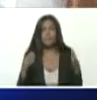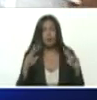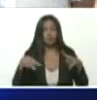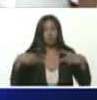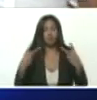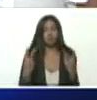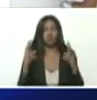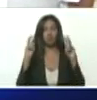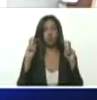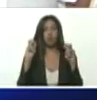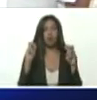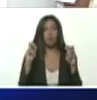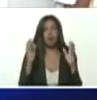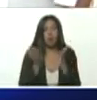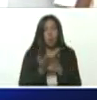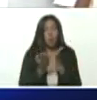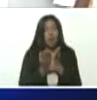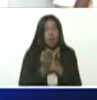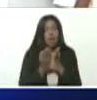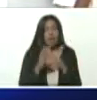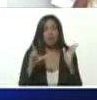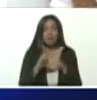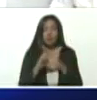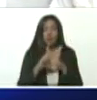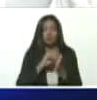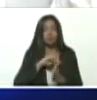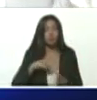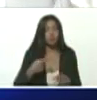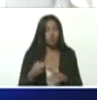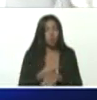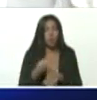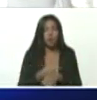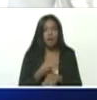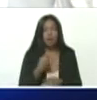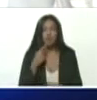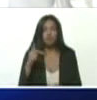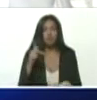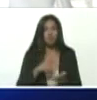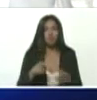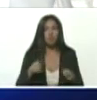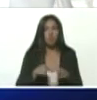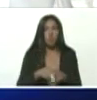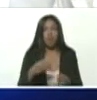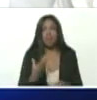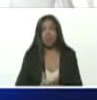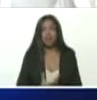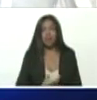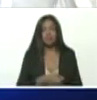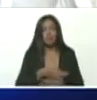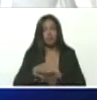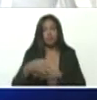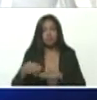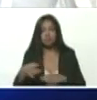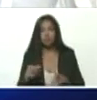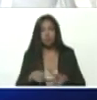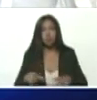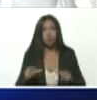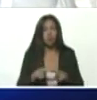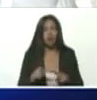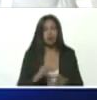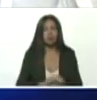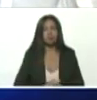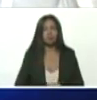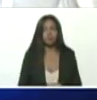liceos. Y nuestro gobernador está precisamente con el alcalde del municipio Cifontes, Vicente